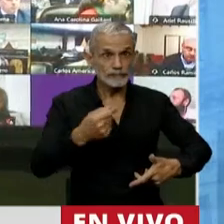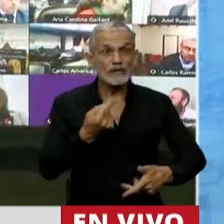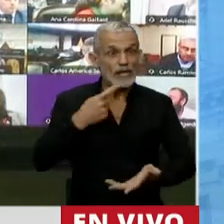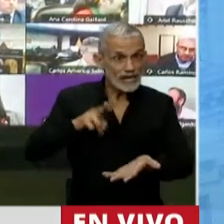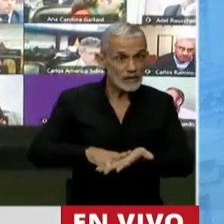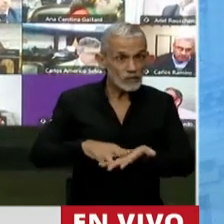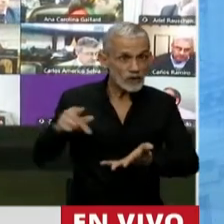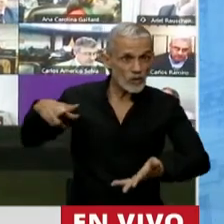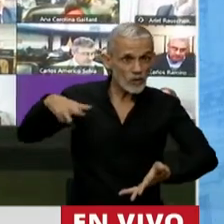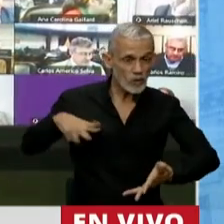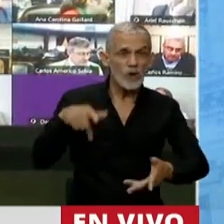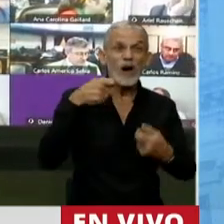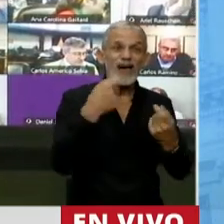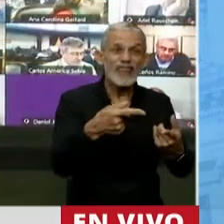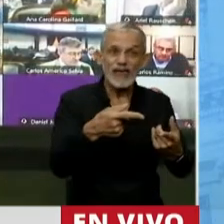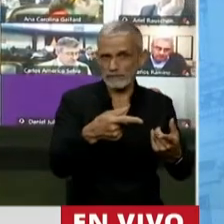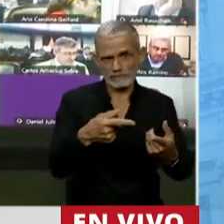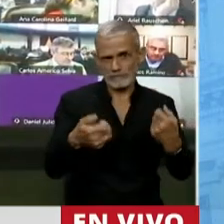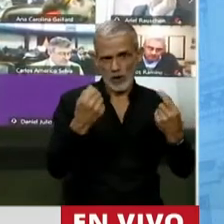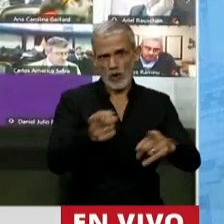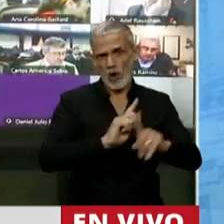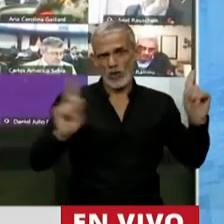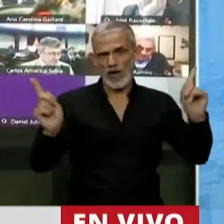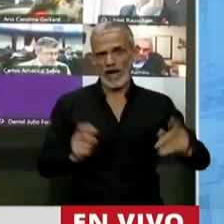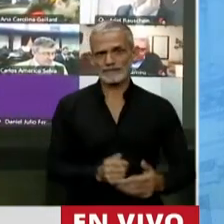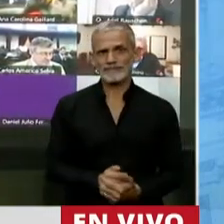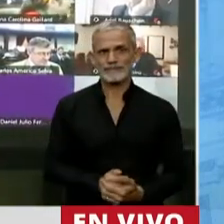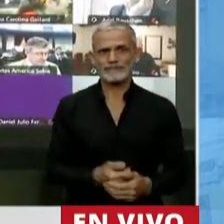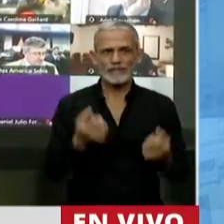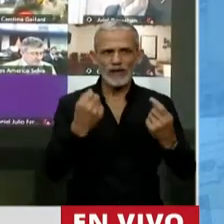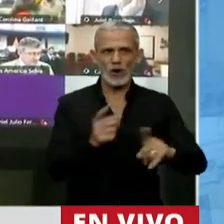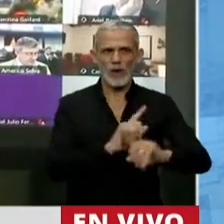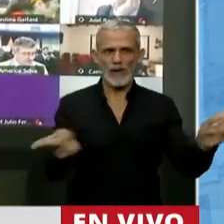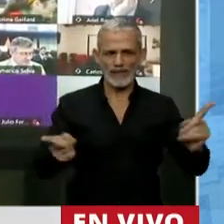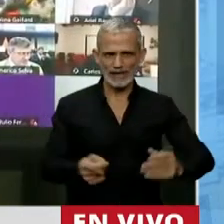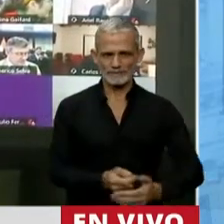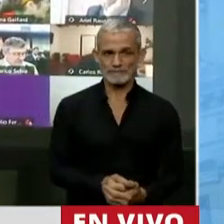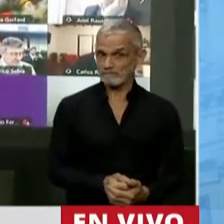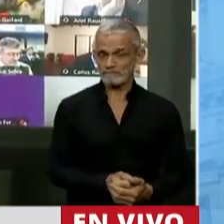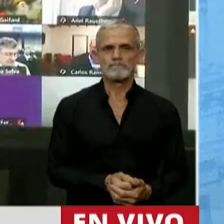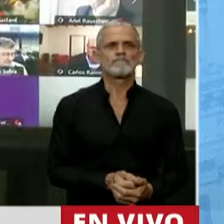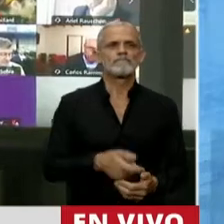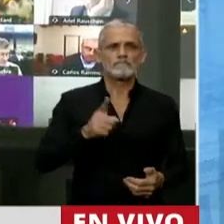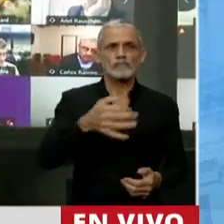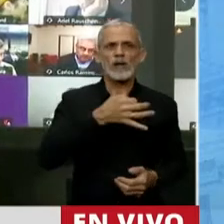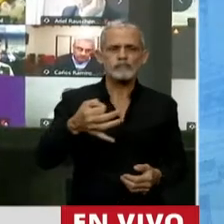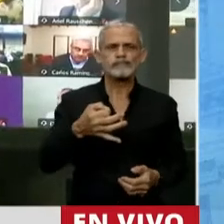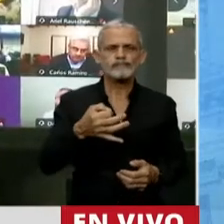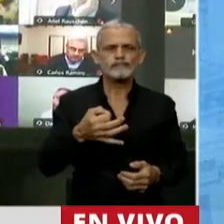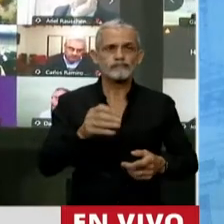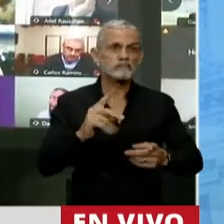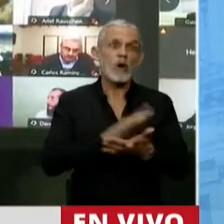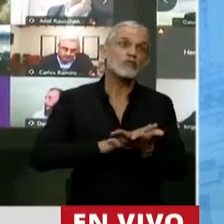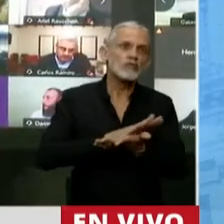impuesto esas cosas tampoco las van a tener, no las van a conseguir. Y además, obviamente, le van a decir que no van